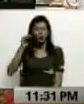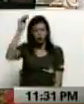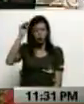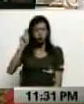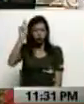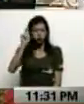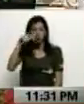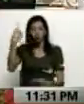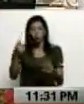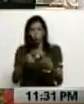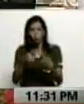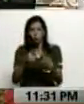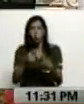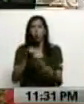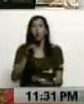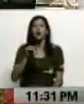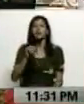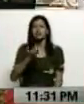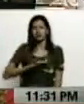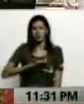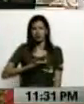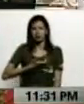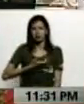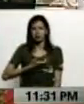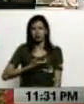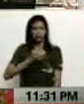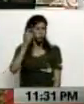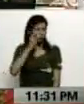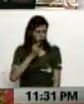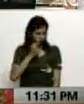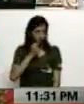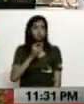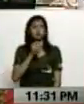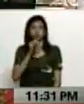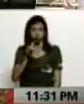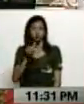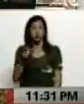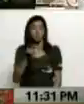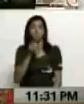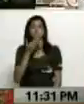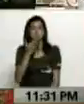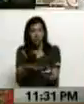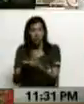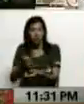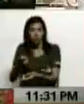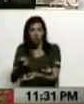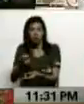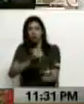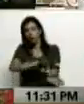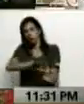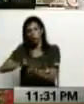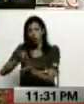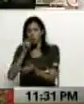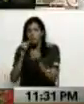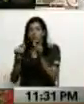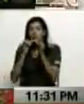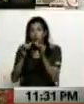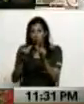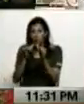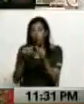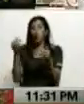Caldera y Carlos ocariz El patriota guaco nos informa un nuevo